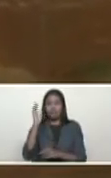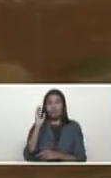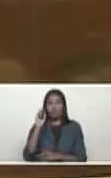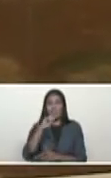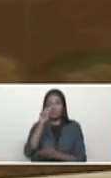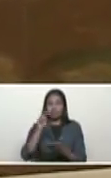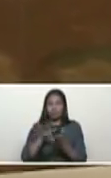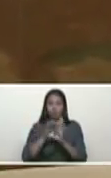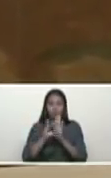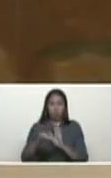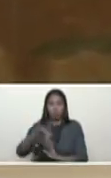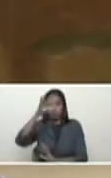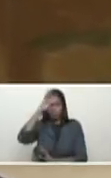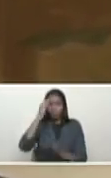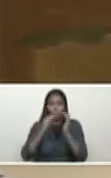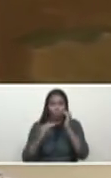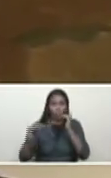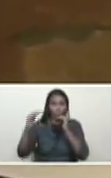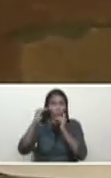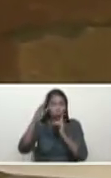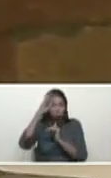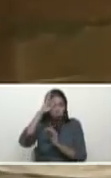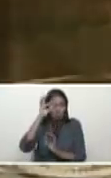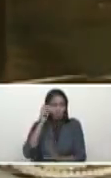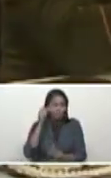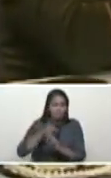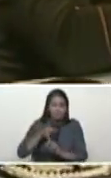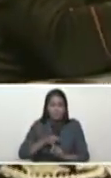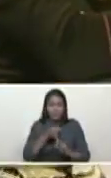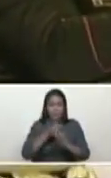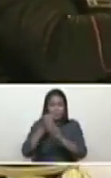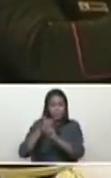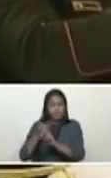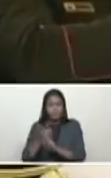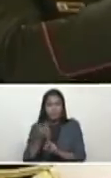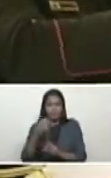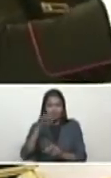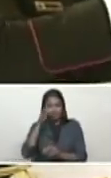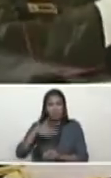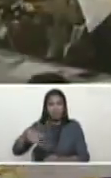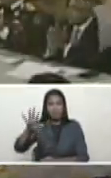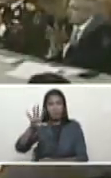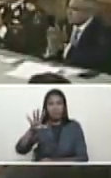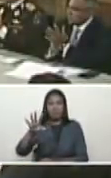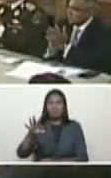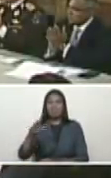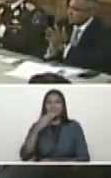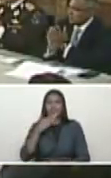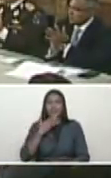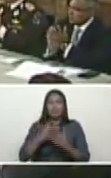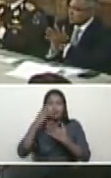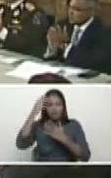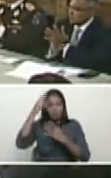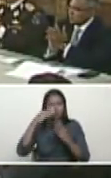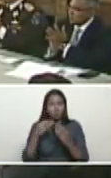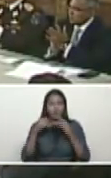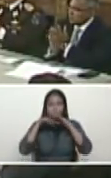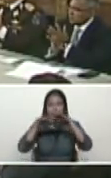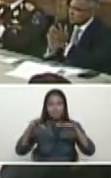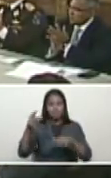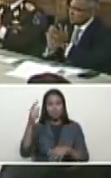el alcance que iba a tener para la batalla por la paz del país a buen alcance bendito día